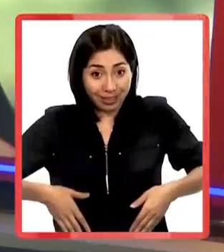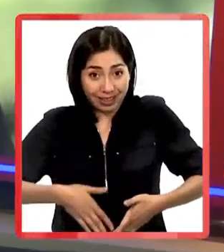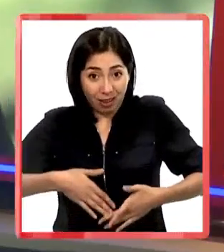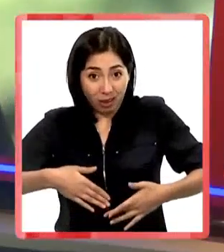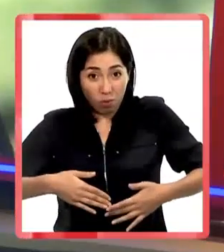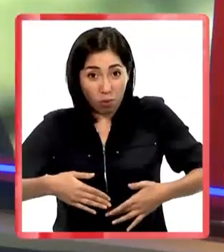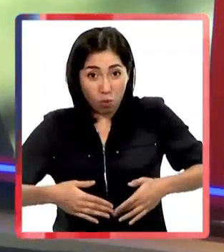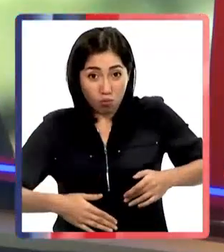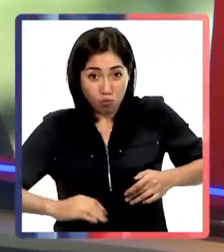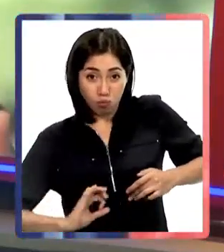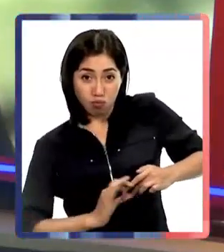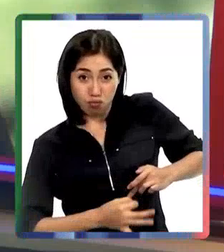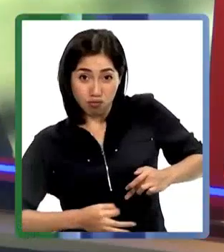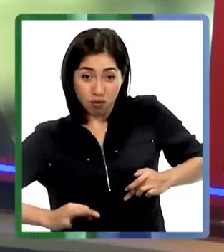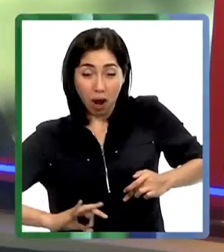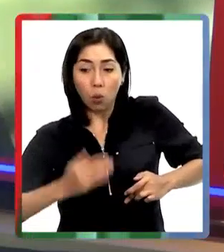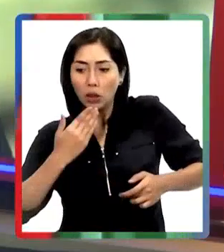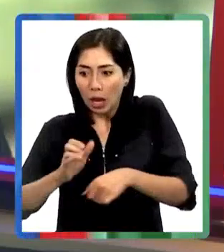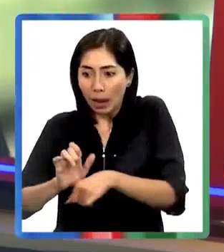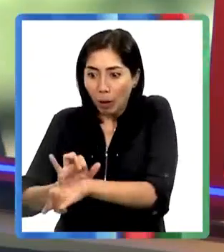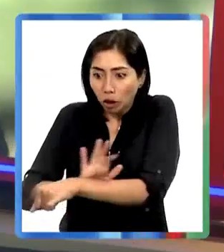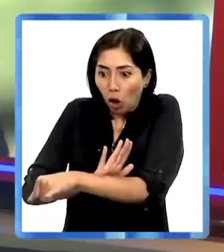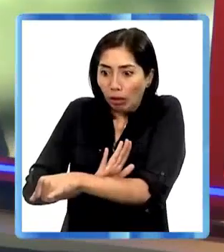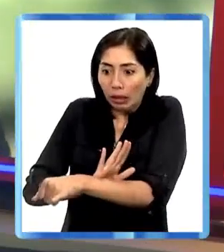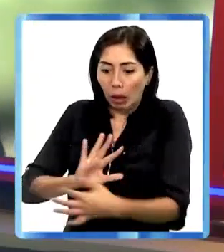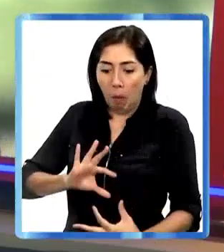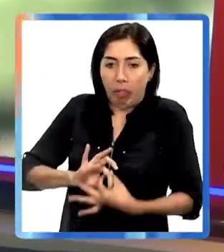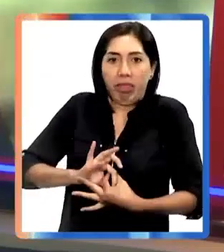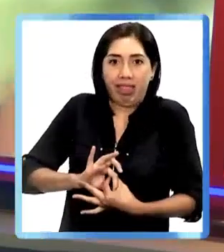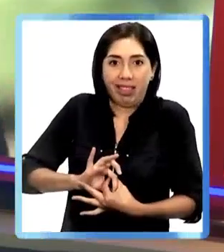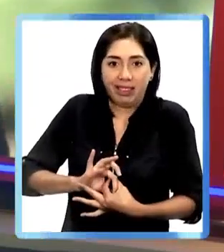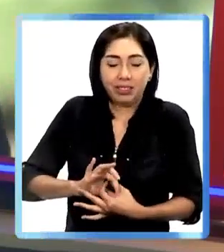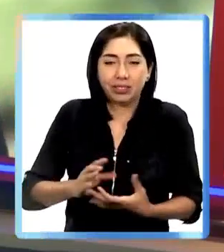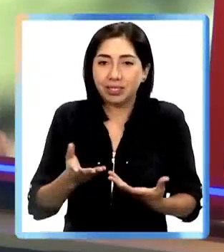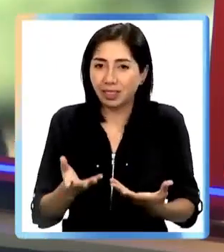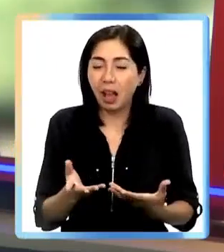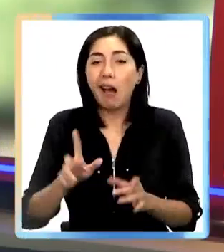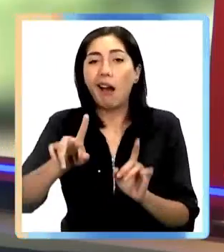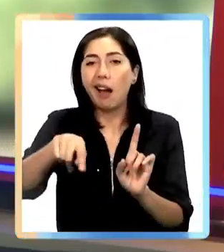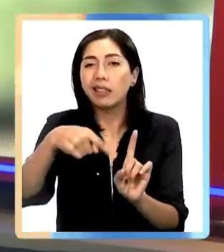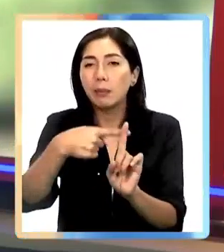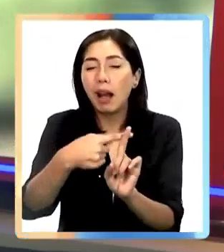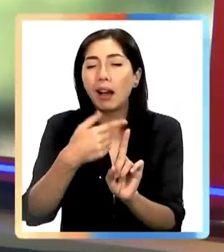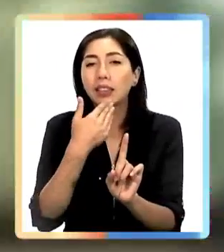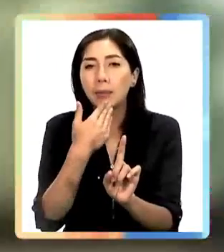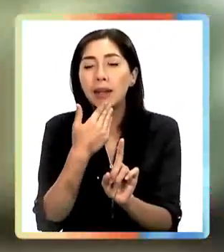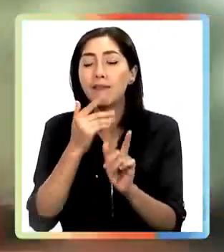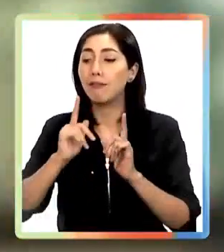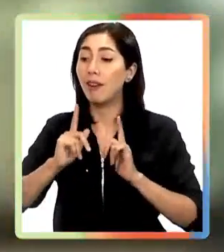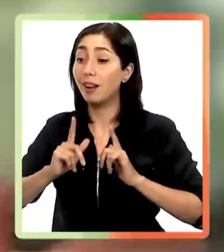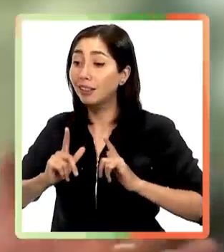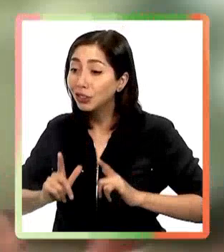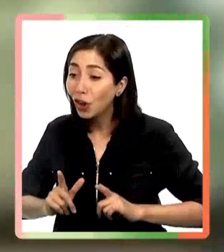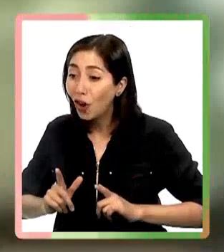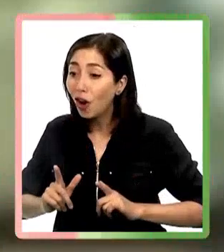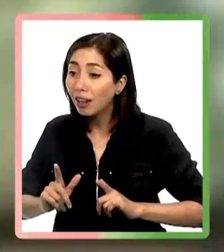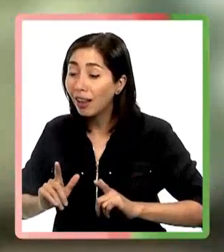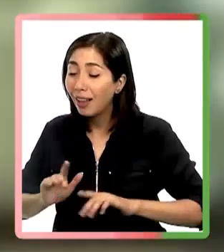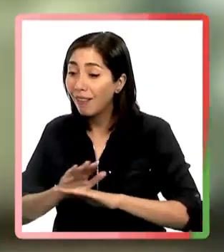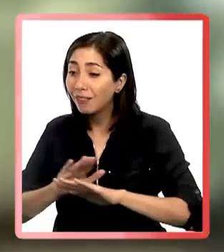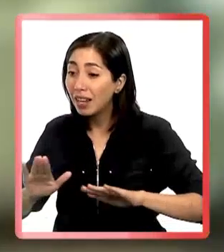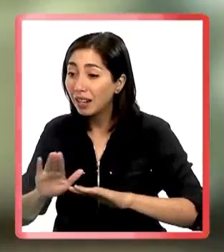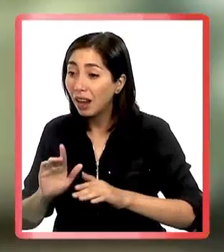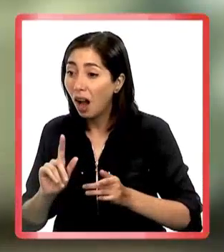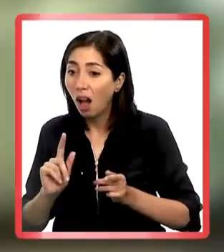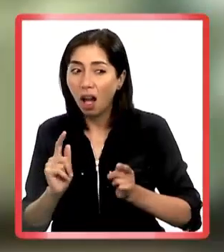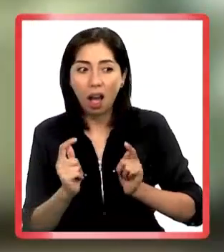a nuestras emociones también. Entonces, además el cambio de esta transición entre las vacaciones y